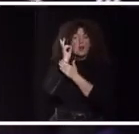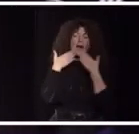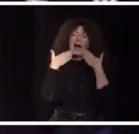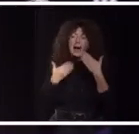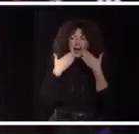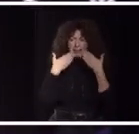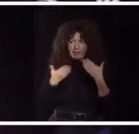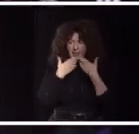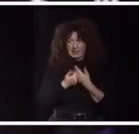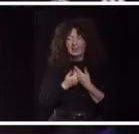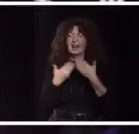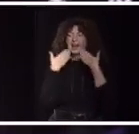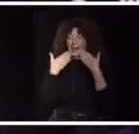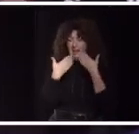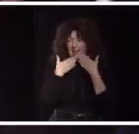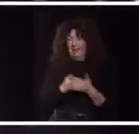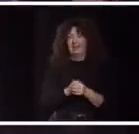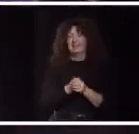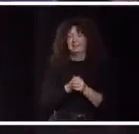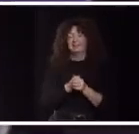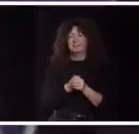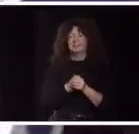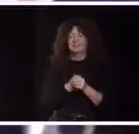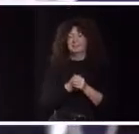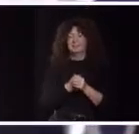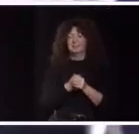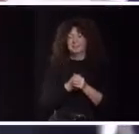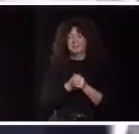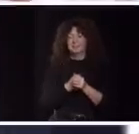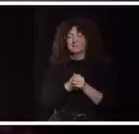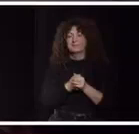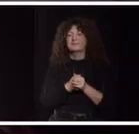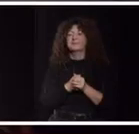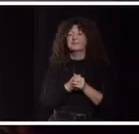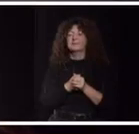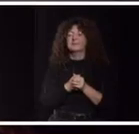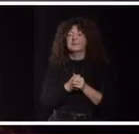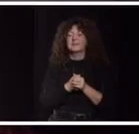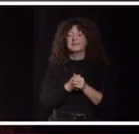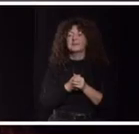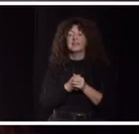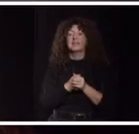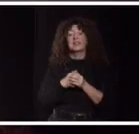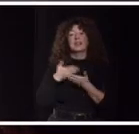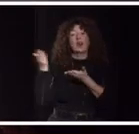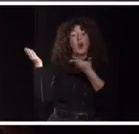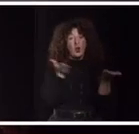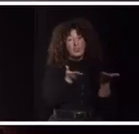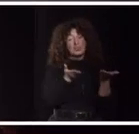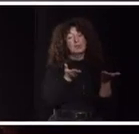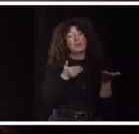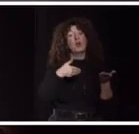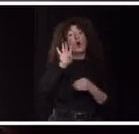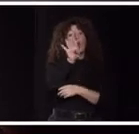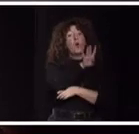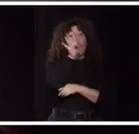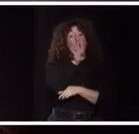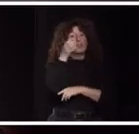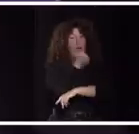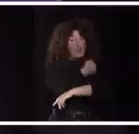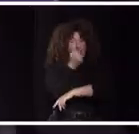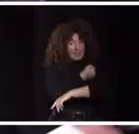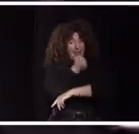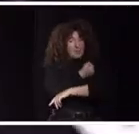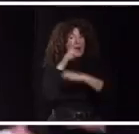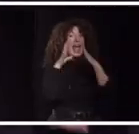gracias, gracias. Os invito el 4 de diciembre, Andalucía.